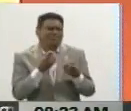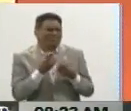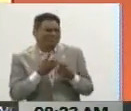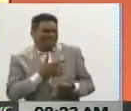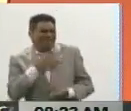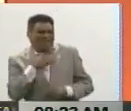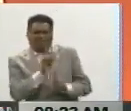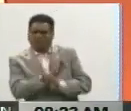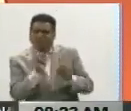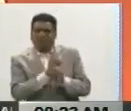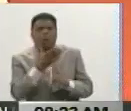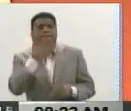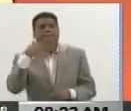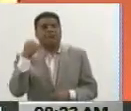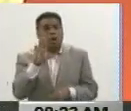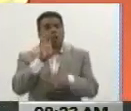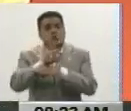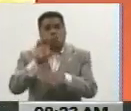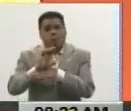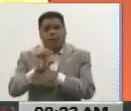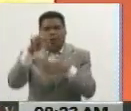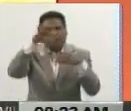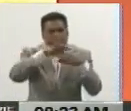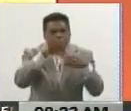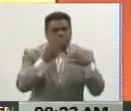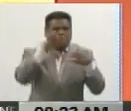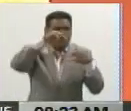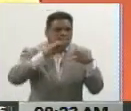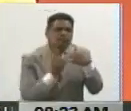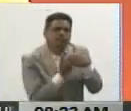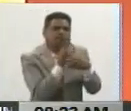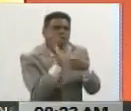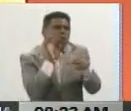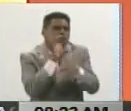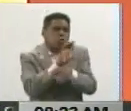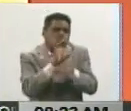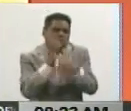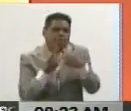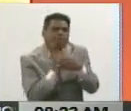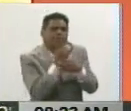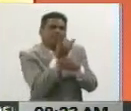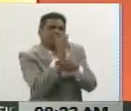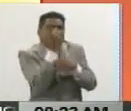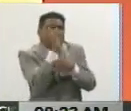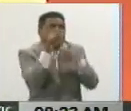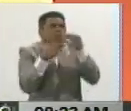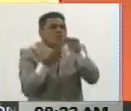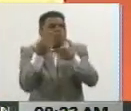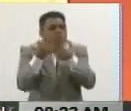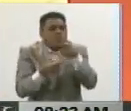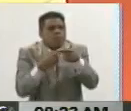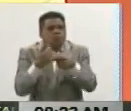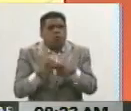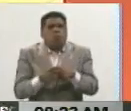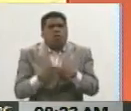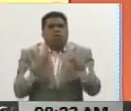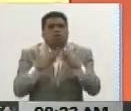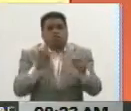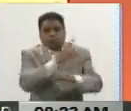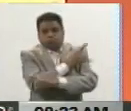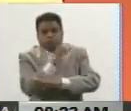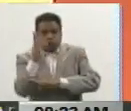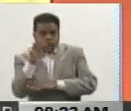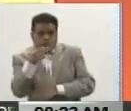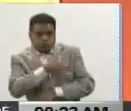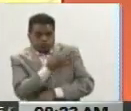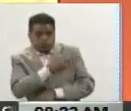significa tener una planta, es parte de ese modelo pedagógico que nos llama realmente a la conciencia ecosocialista. Tenemos